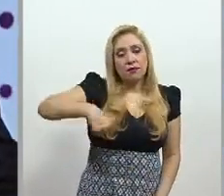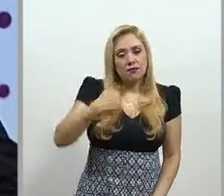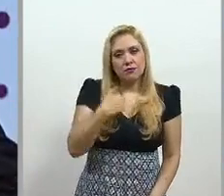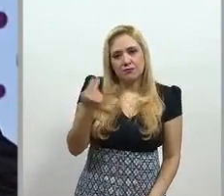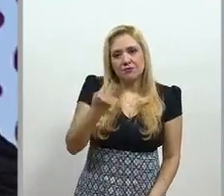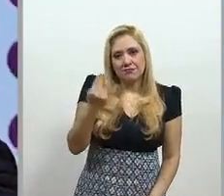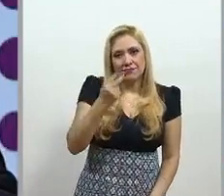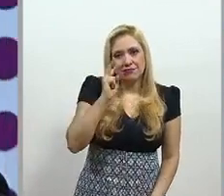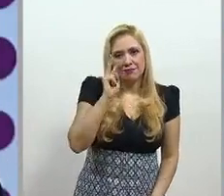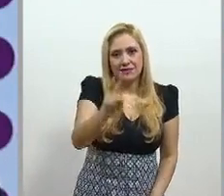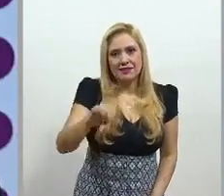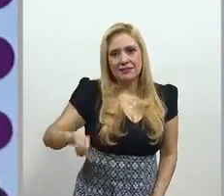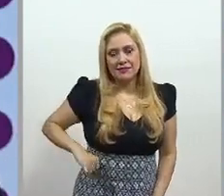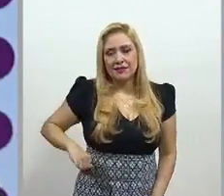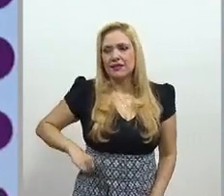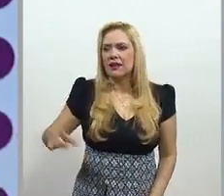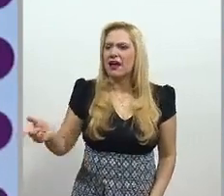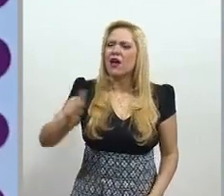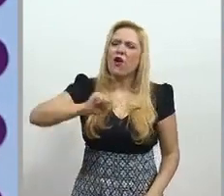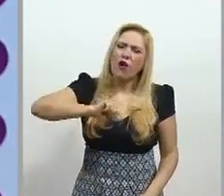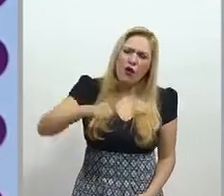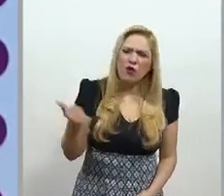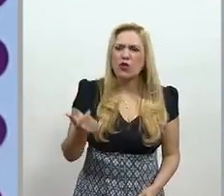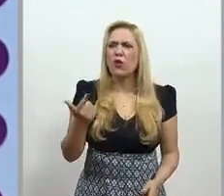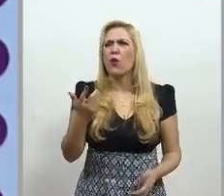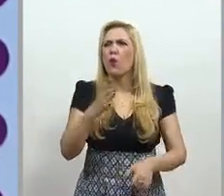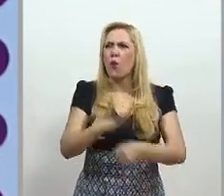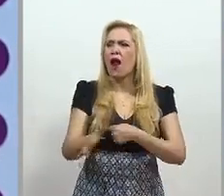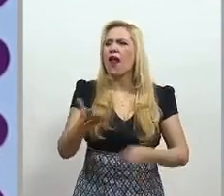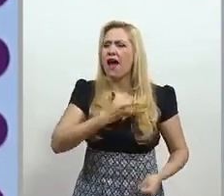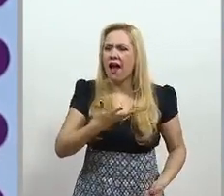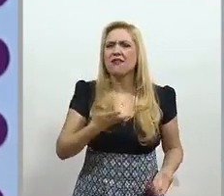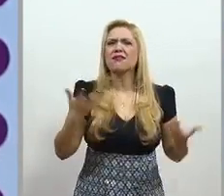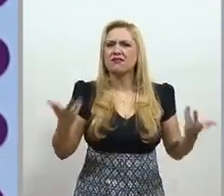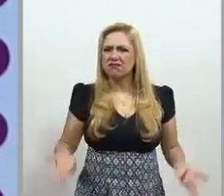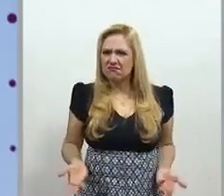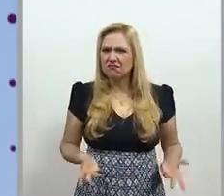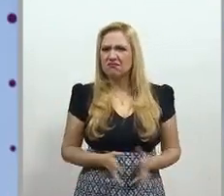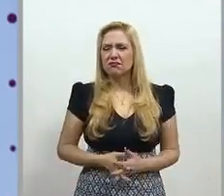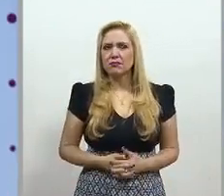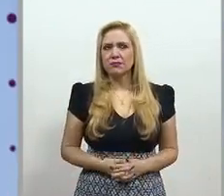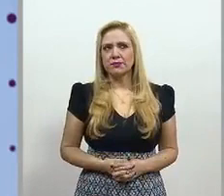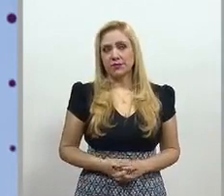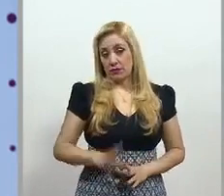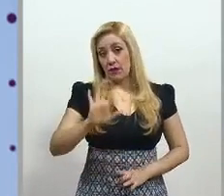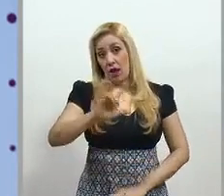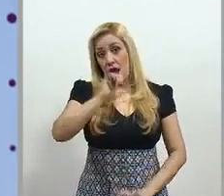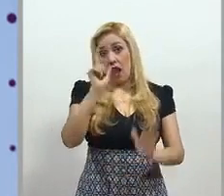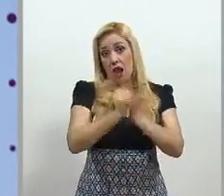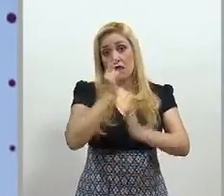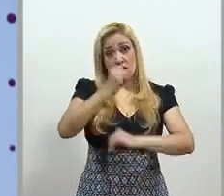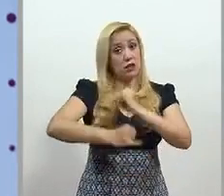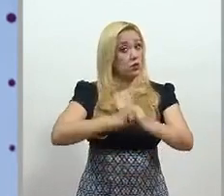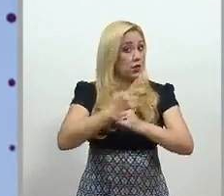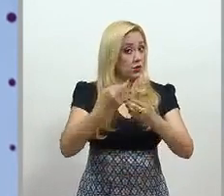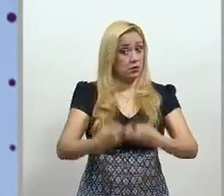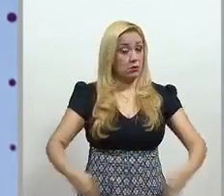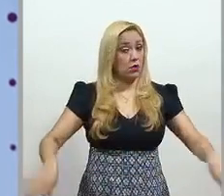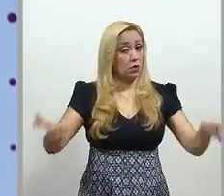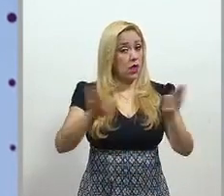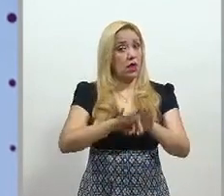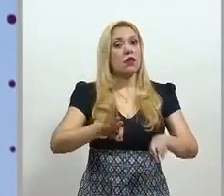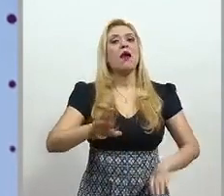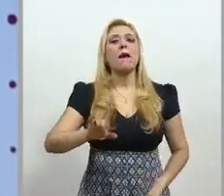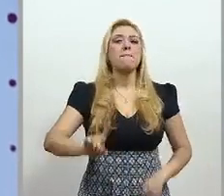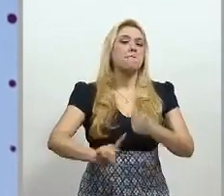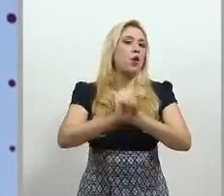los mencionaste. ¿Y qué más, qué otras herramientas nos dan? ¿Por qué es importante? Sí, es muy importante el derecho internacional en este aspecto porque el problema